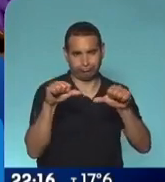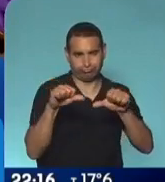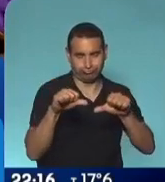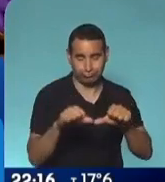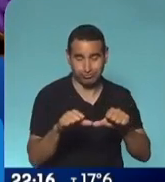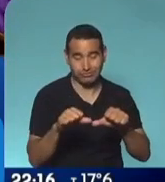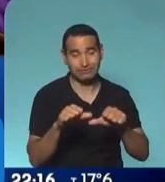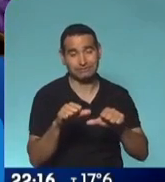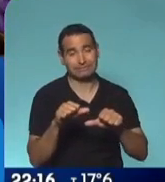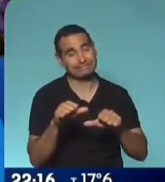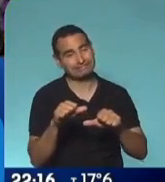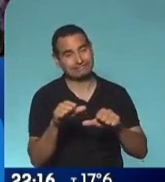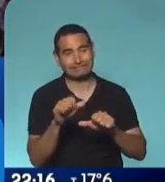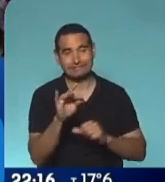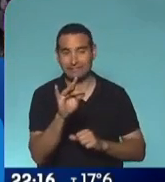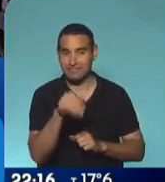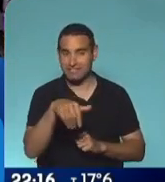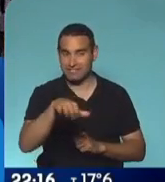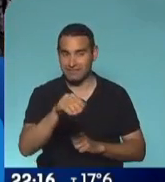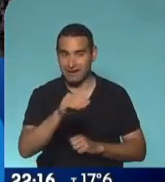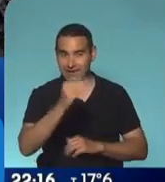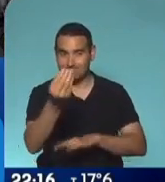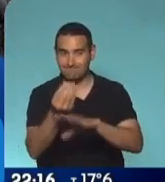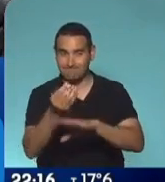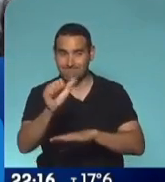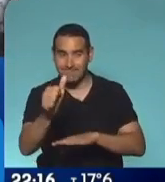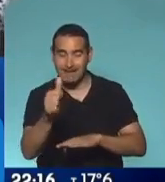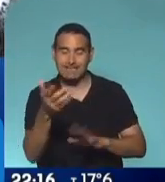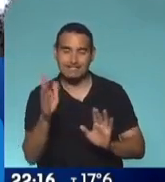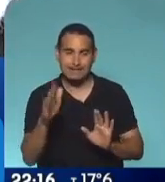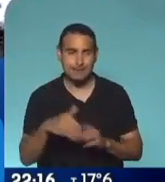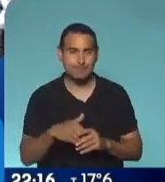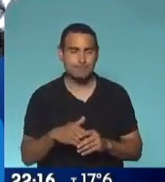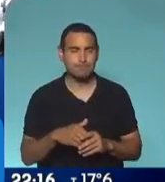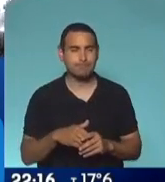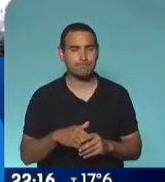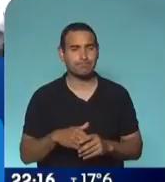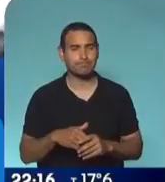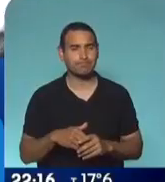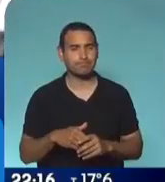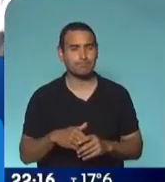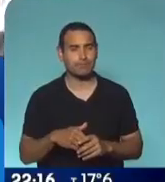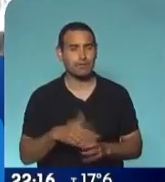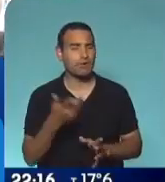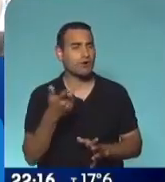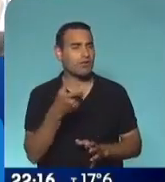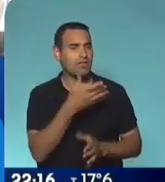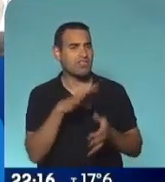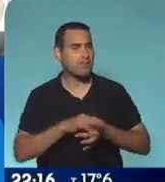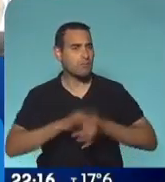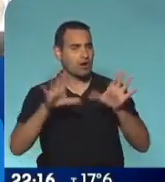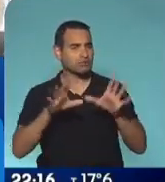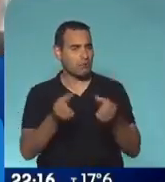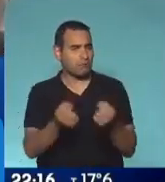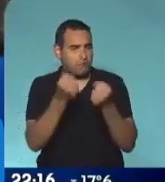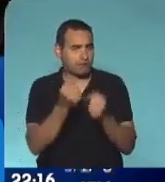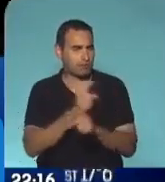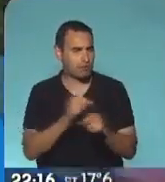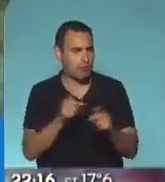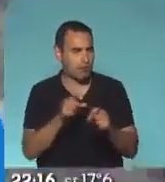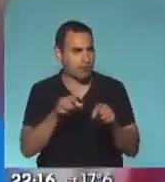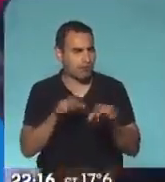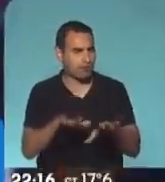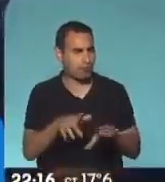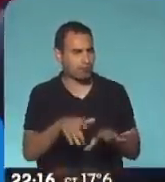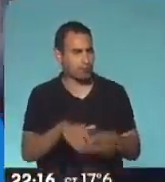habrá que ver también cuál es el escenario que se abre en relación con eso. Pero efectivamente son democracias débiles en este momento, muy frágiles,